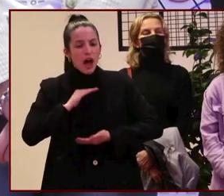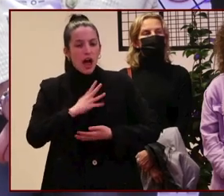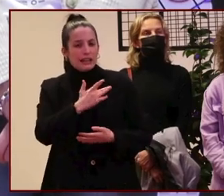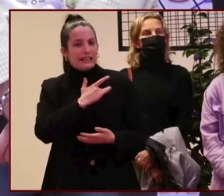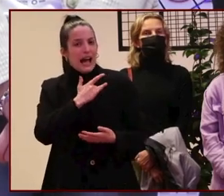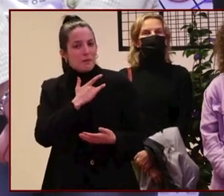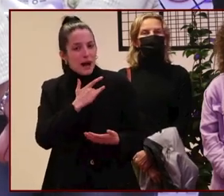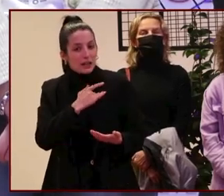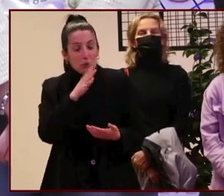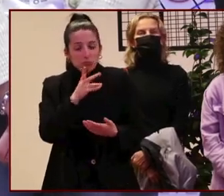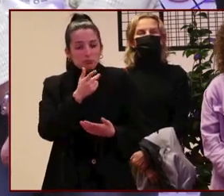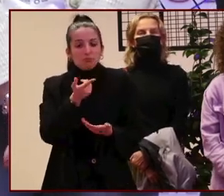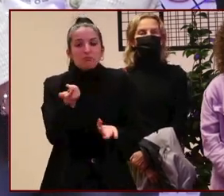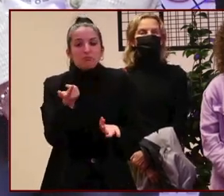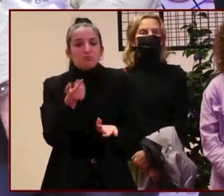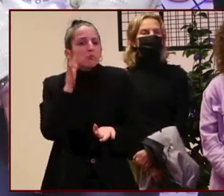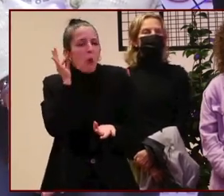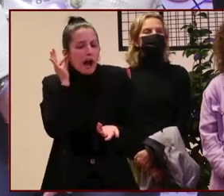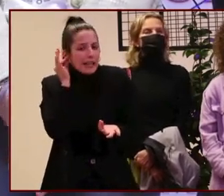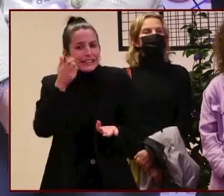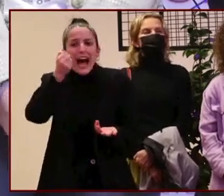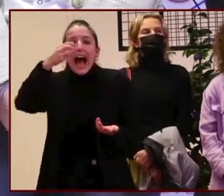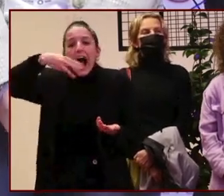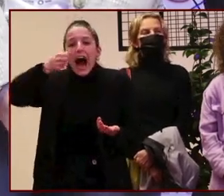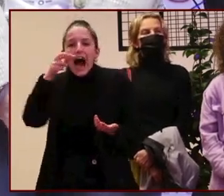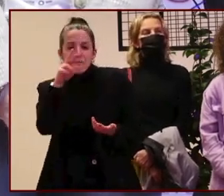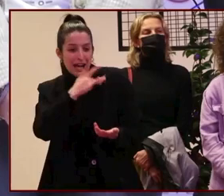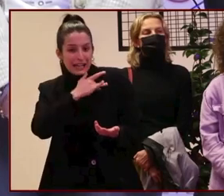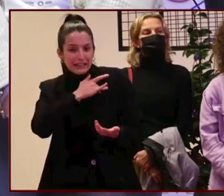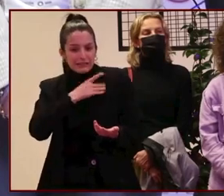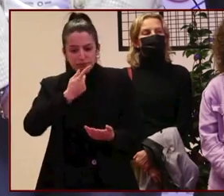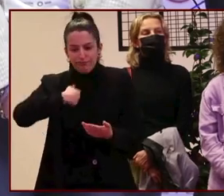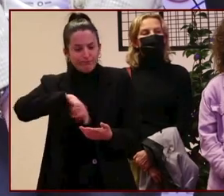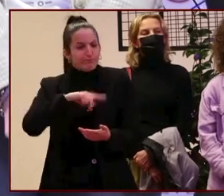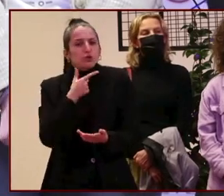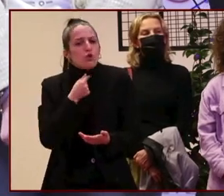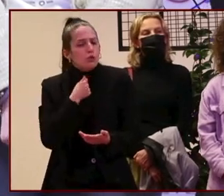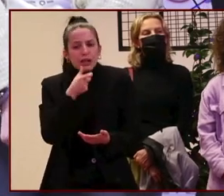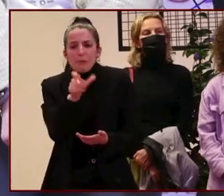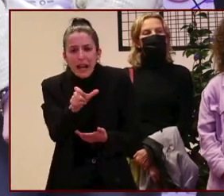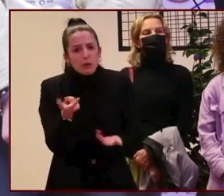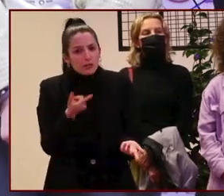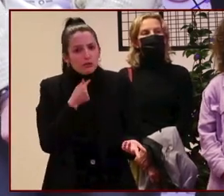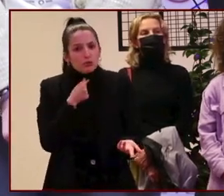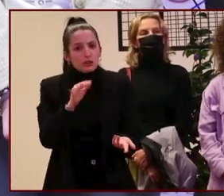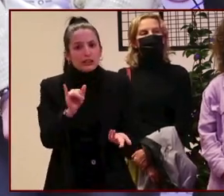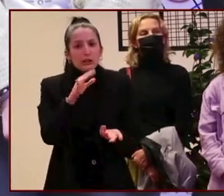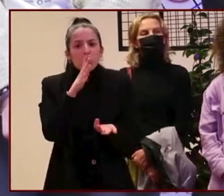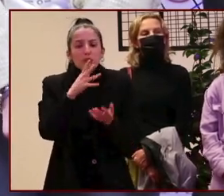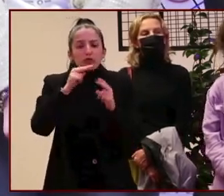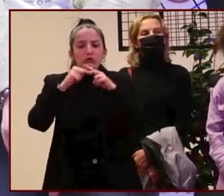palabra amar si amar es una hermosa palabra que construye